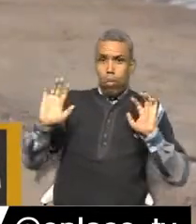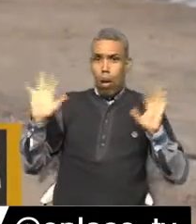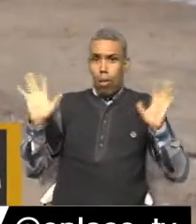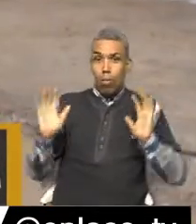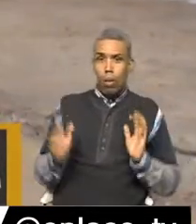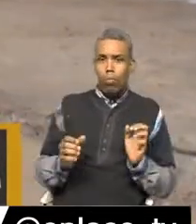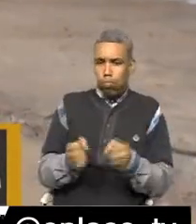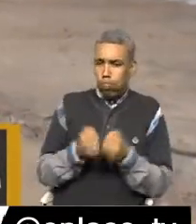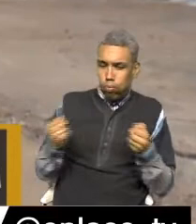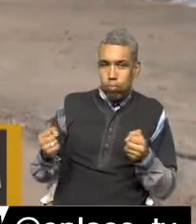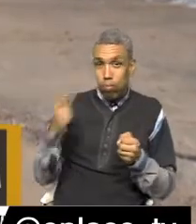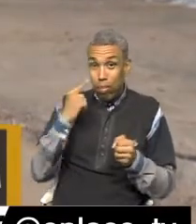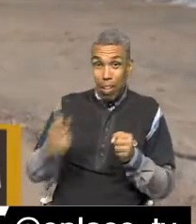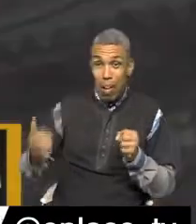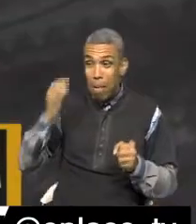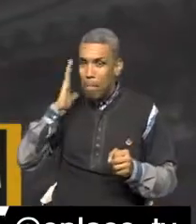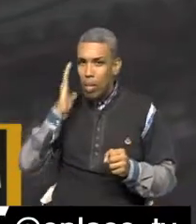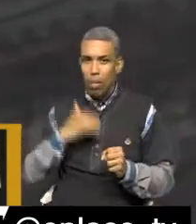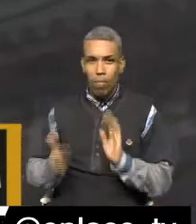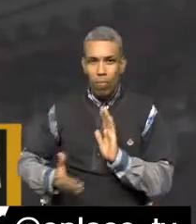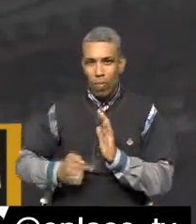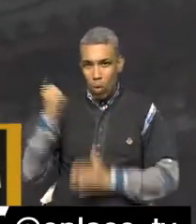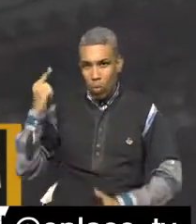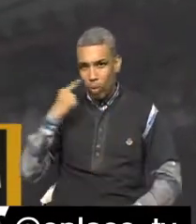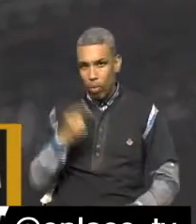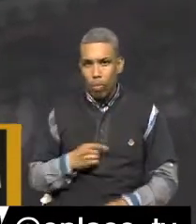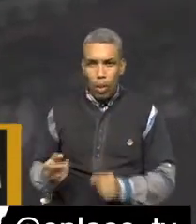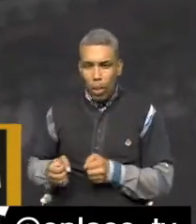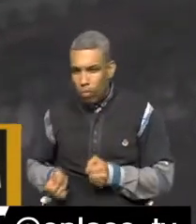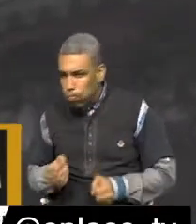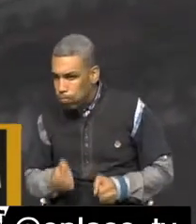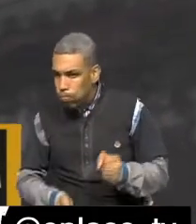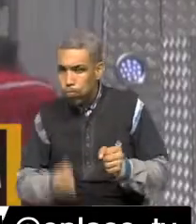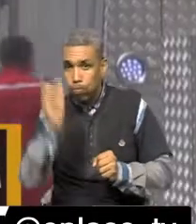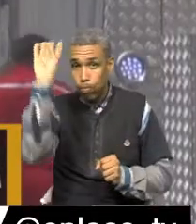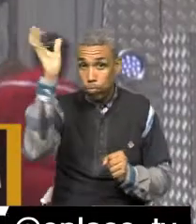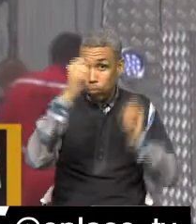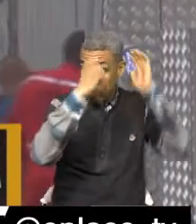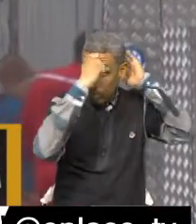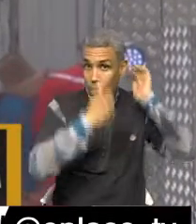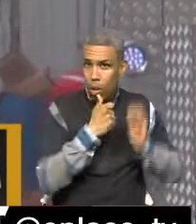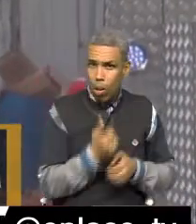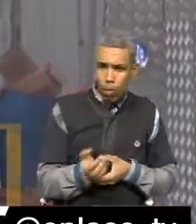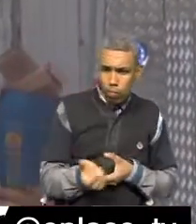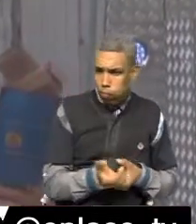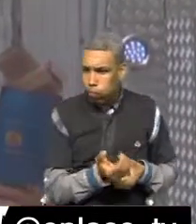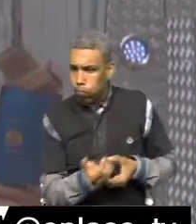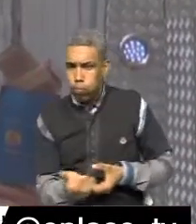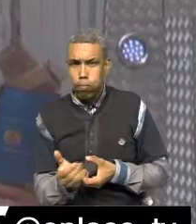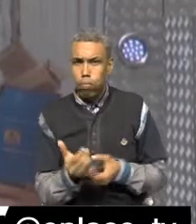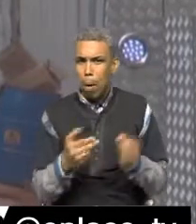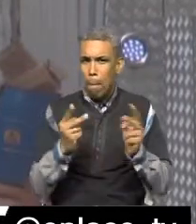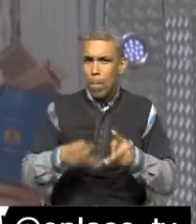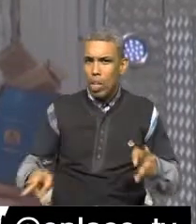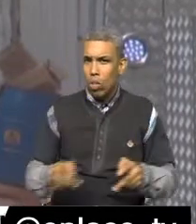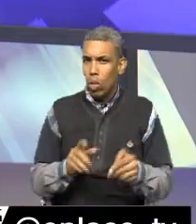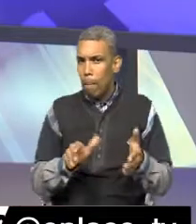forma oportuna fue atendida la emergencia por parte del Cuerpo de Bomberos de Barranca Bermeja, que consideró que en el hecho solo hubo daños menores.